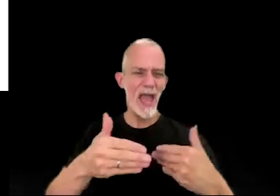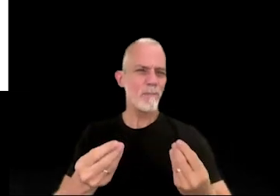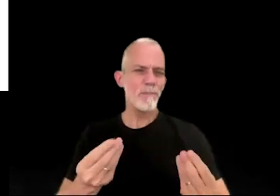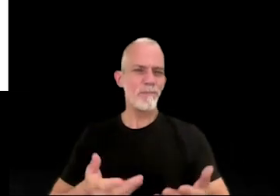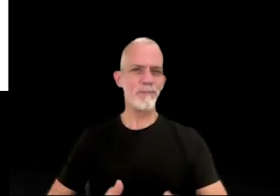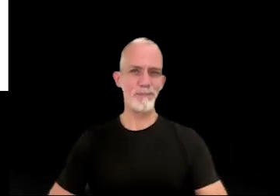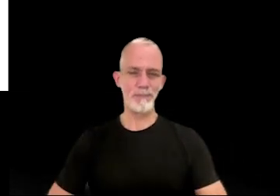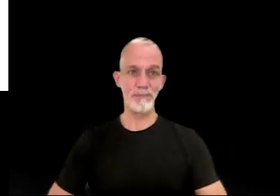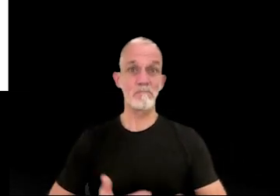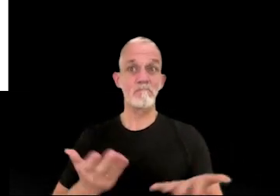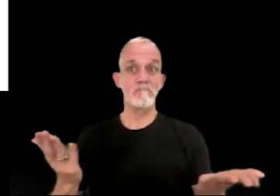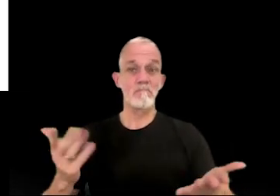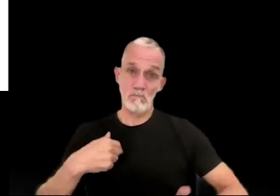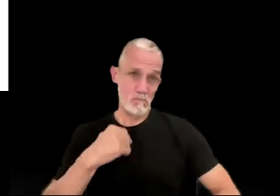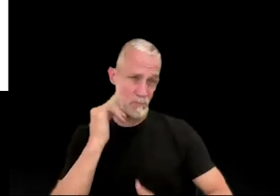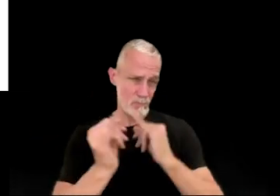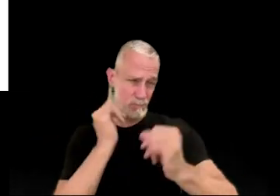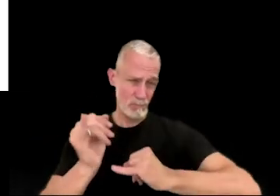Yo les voy a contar